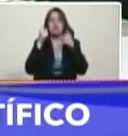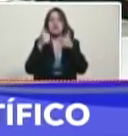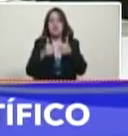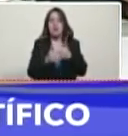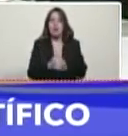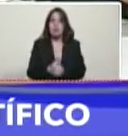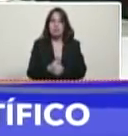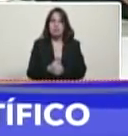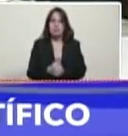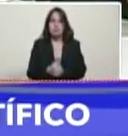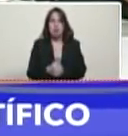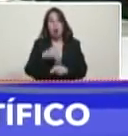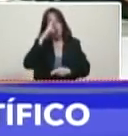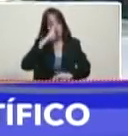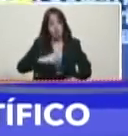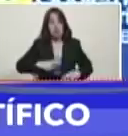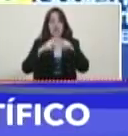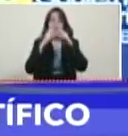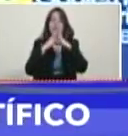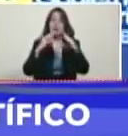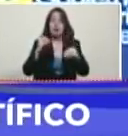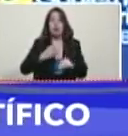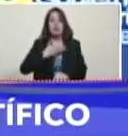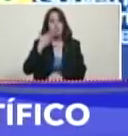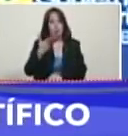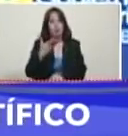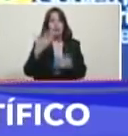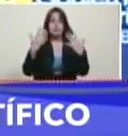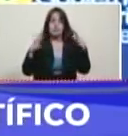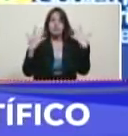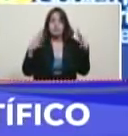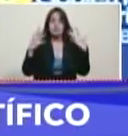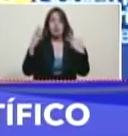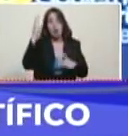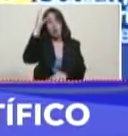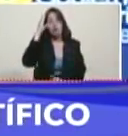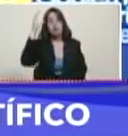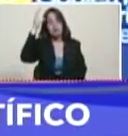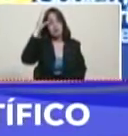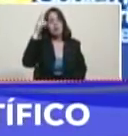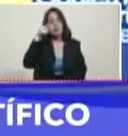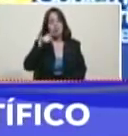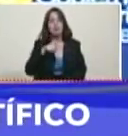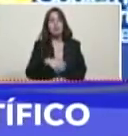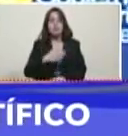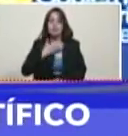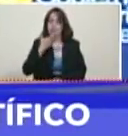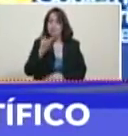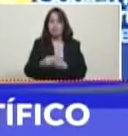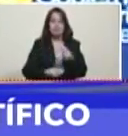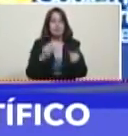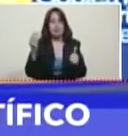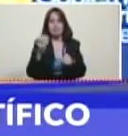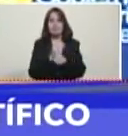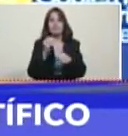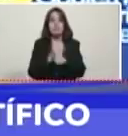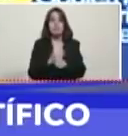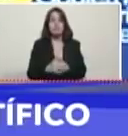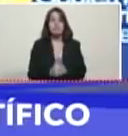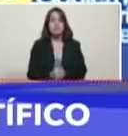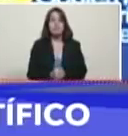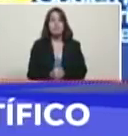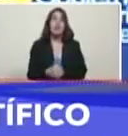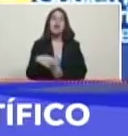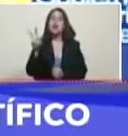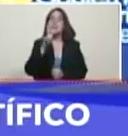Con dignidad todo se puede. Dignidad, conocimiento. Todo se puede con dignidad. Y